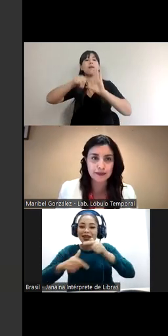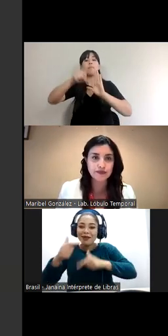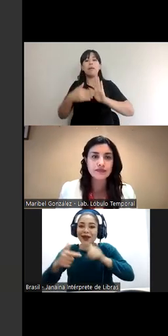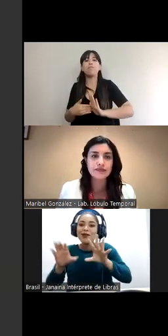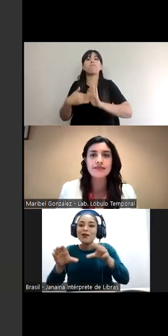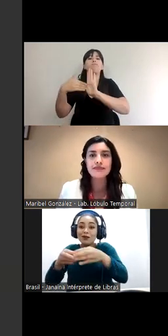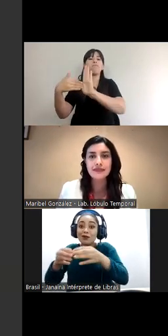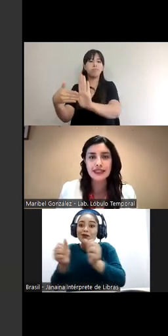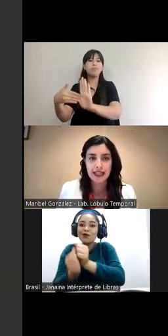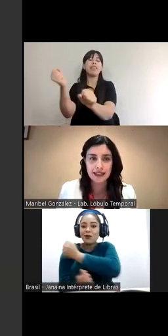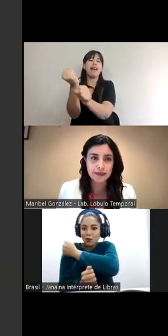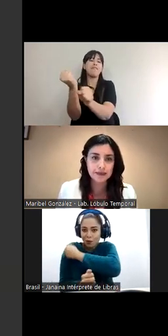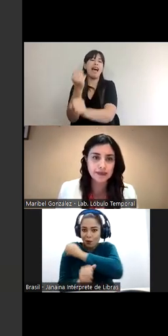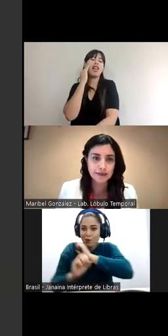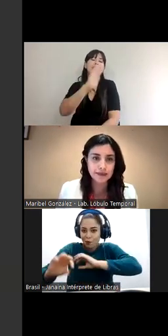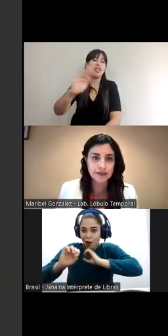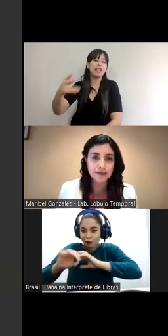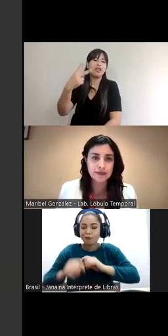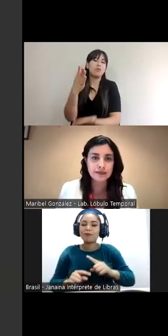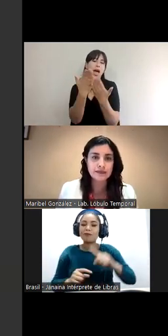estudiantes. Siguiente.